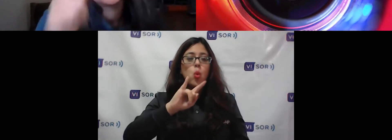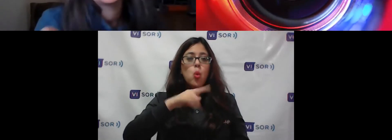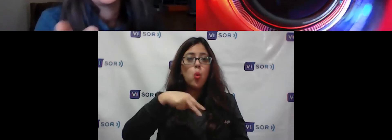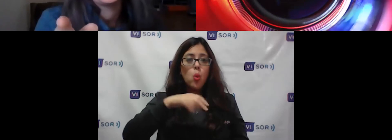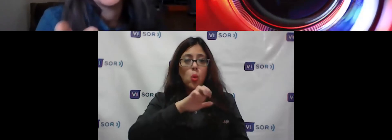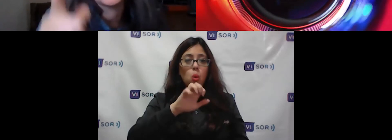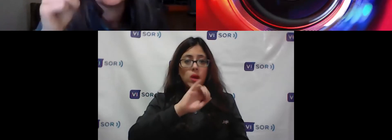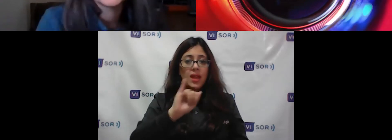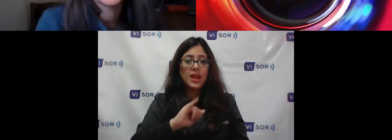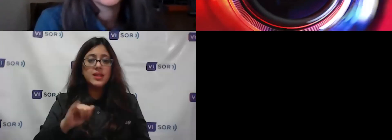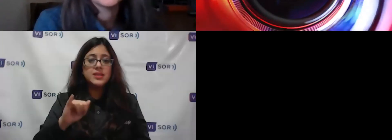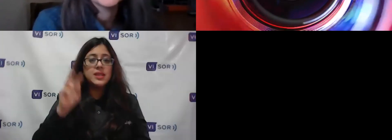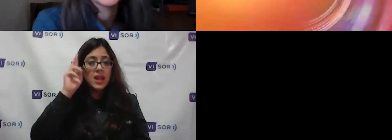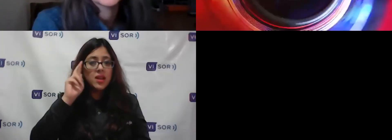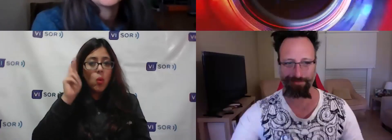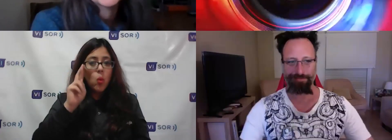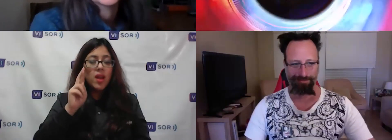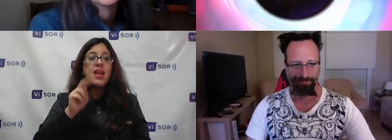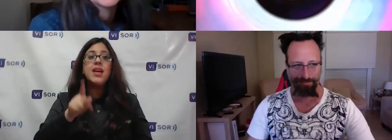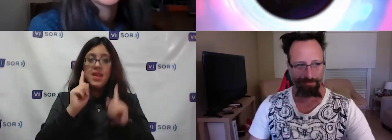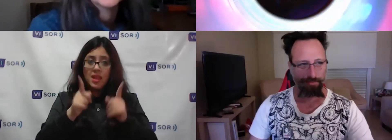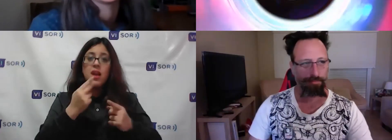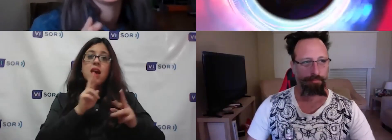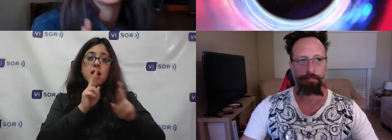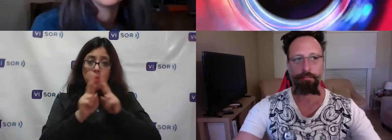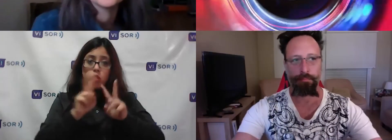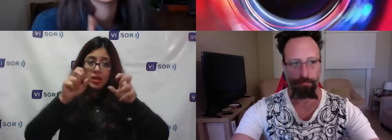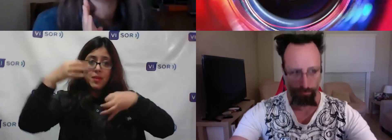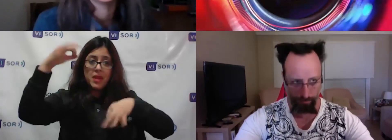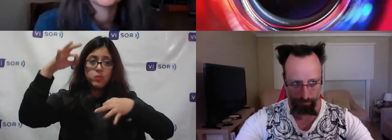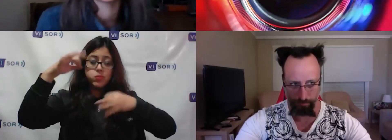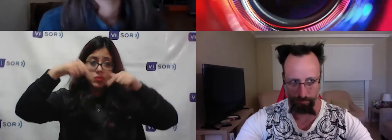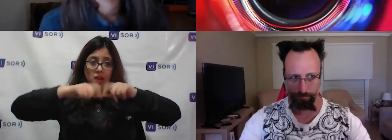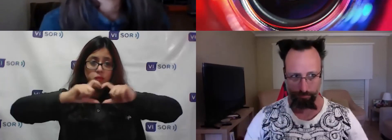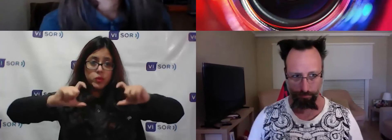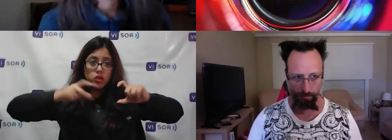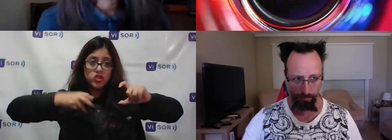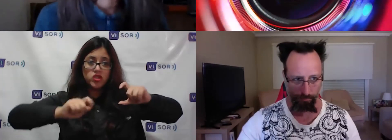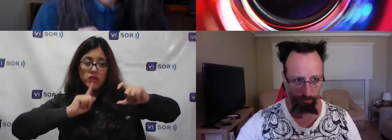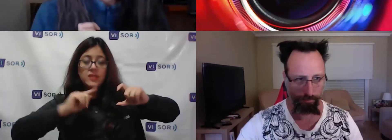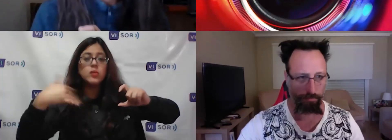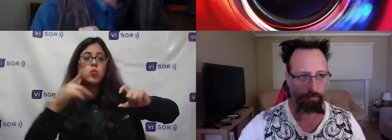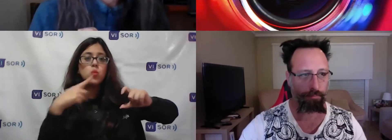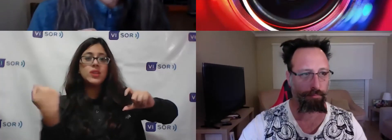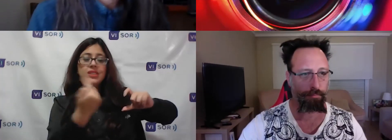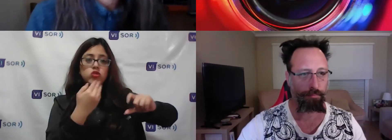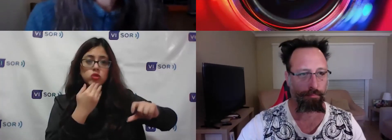no olvidar contestar la encuesta que va a aparecer ahora en el chat por favor es muy importante para nosotros